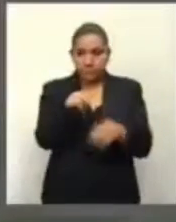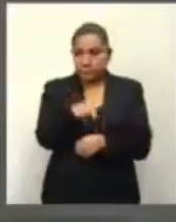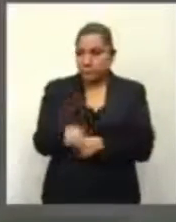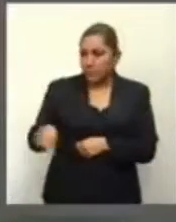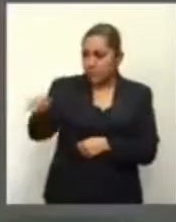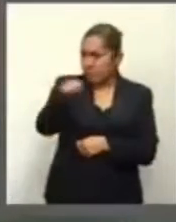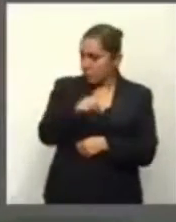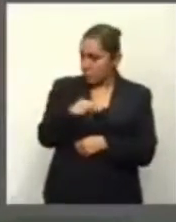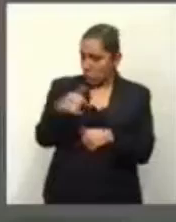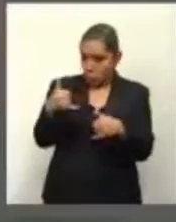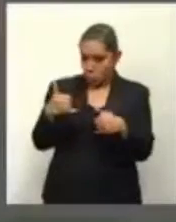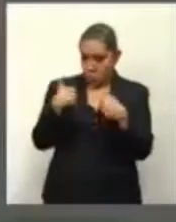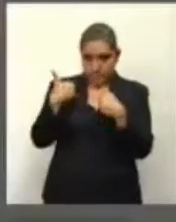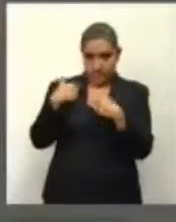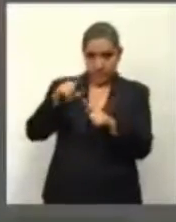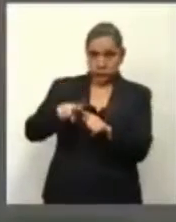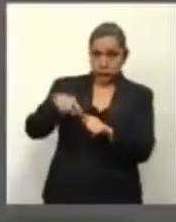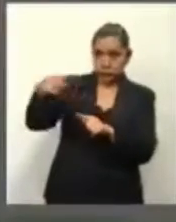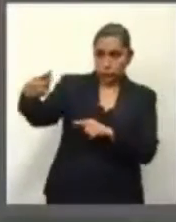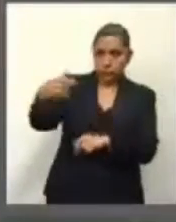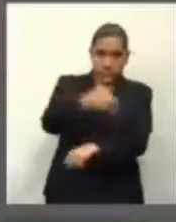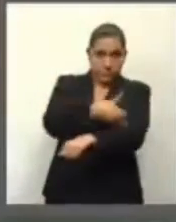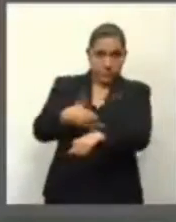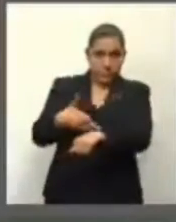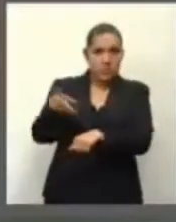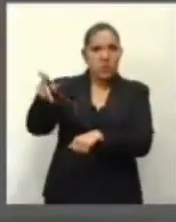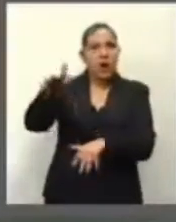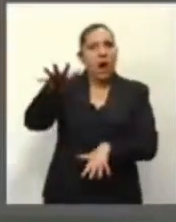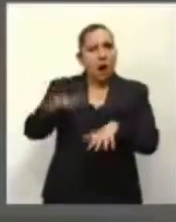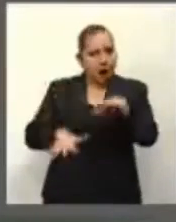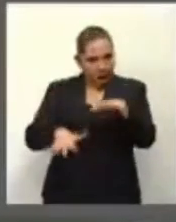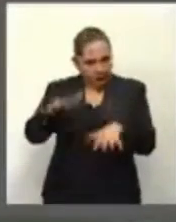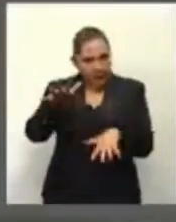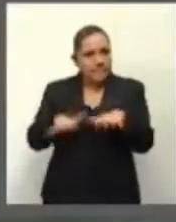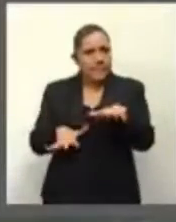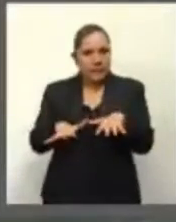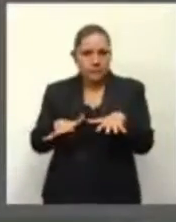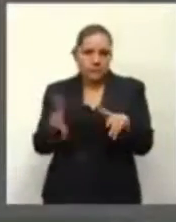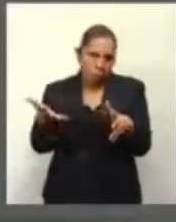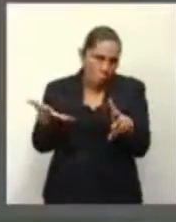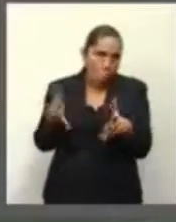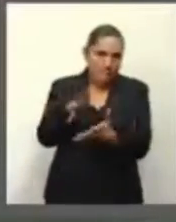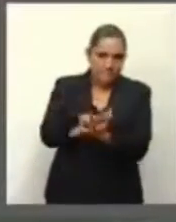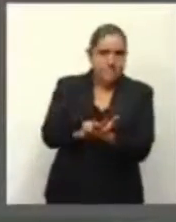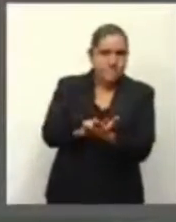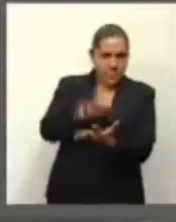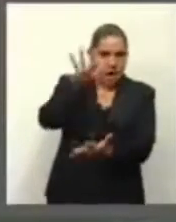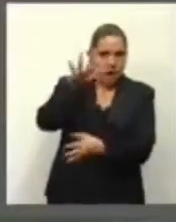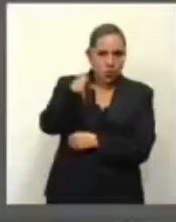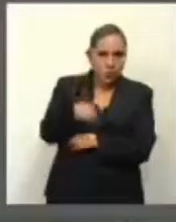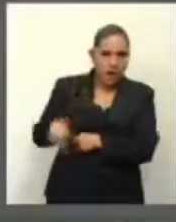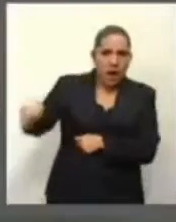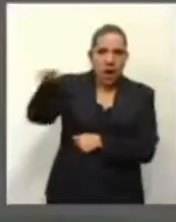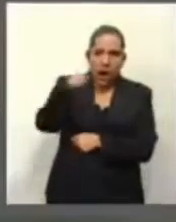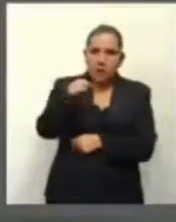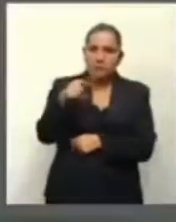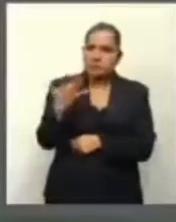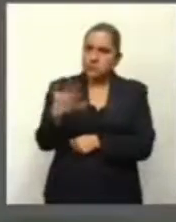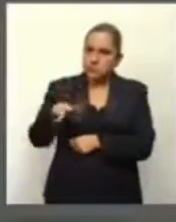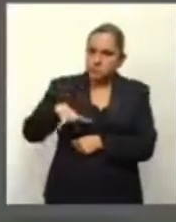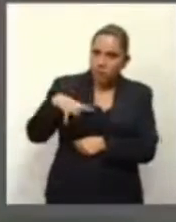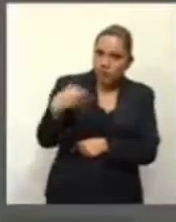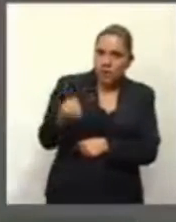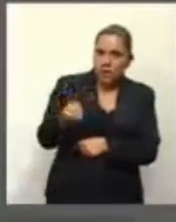jóvenes muchas veces tienen que hacer, la mayoría de los casos, esfuerzos muy grandes